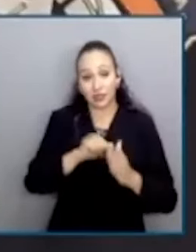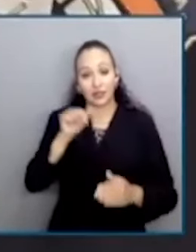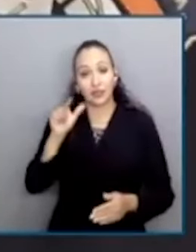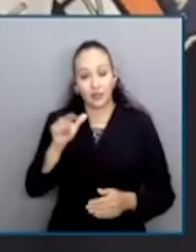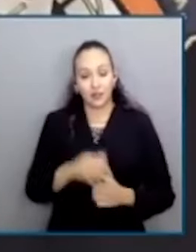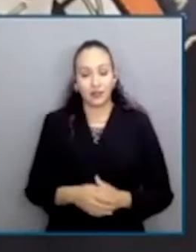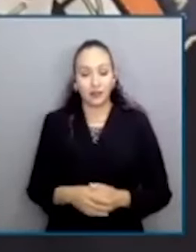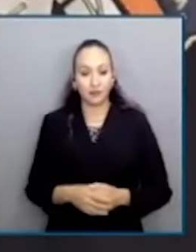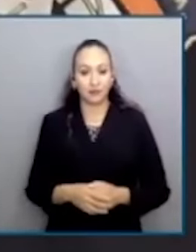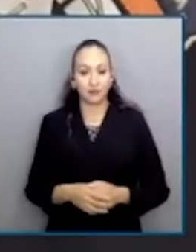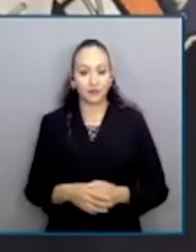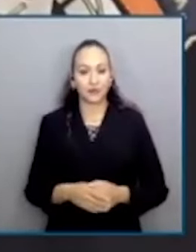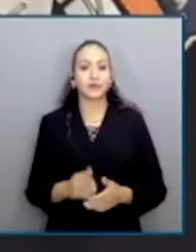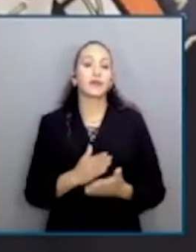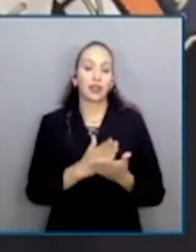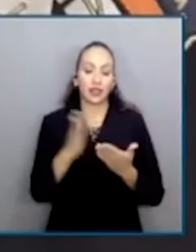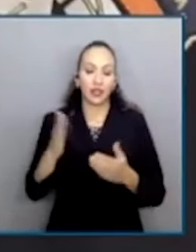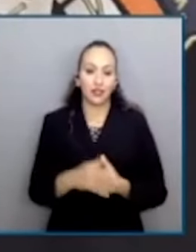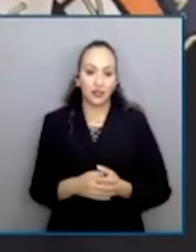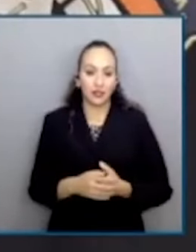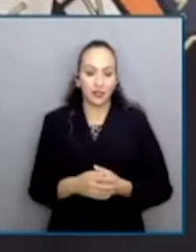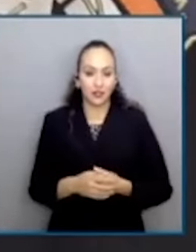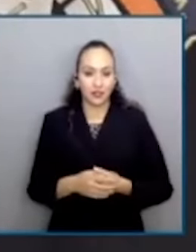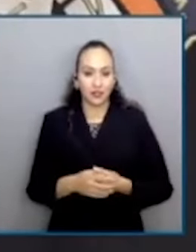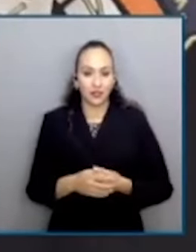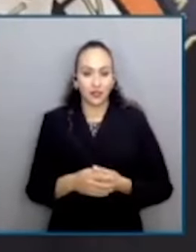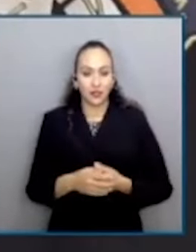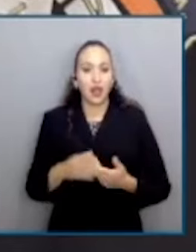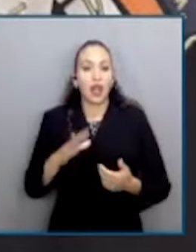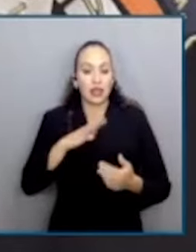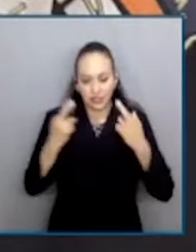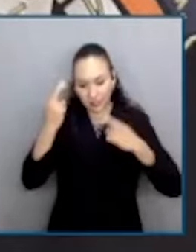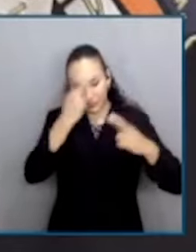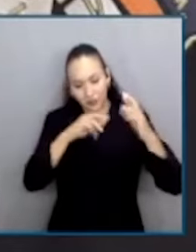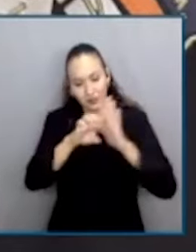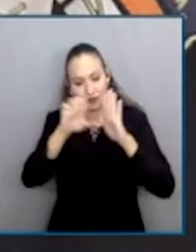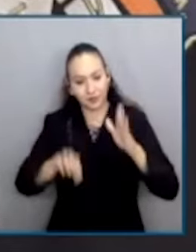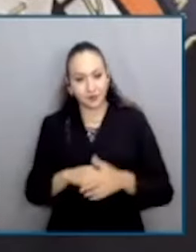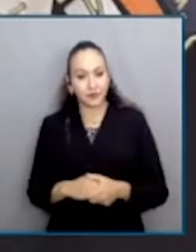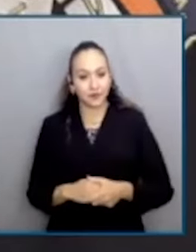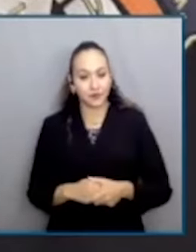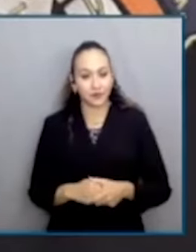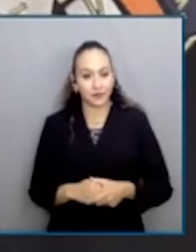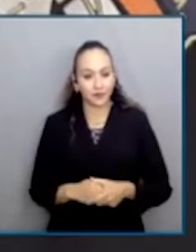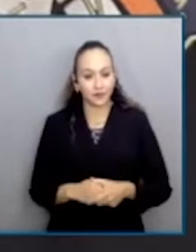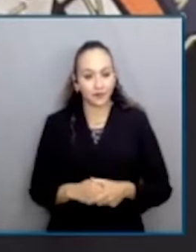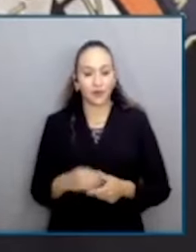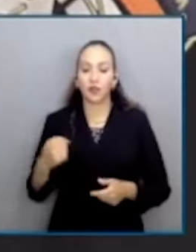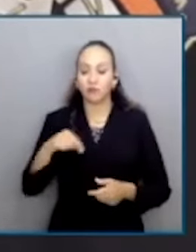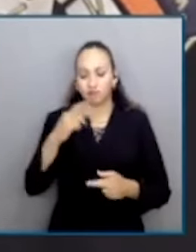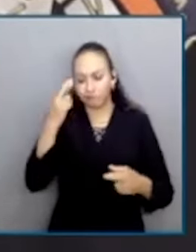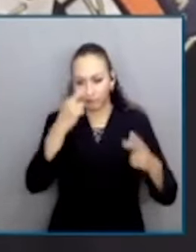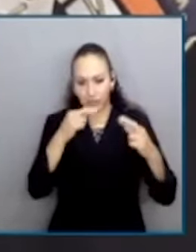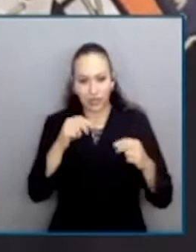parte, discrepo de algunos de sus planteamientos. Por ejemplo, yo tengo la convicción de que cualquier